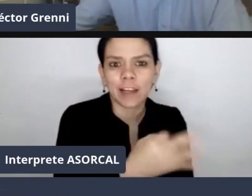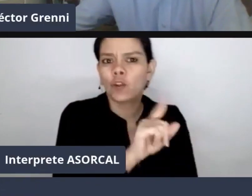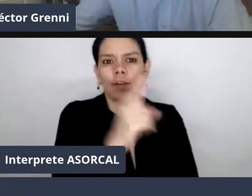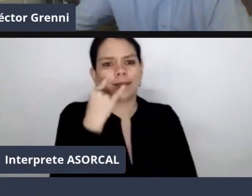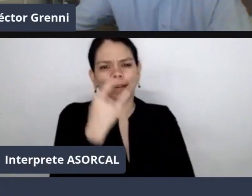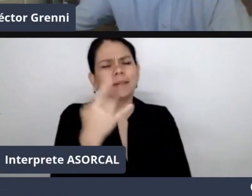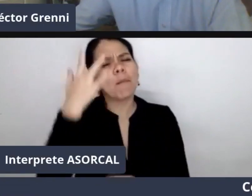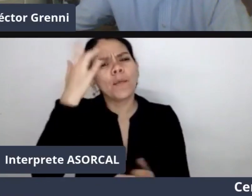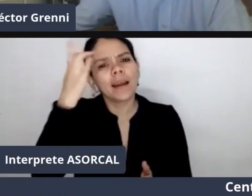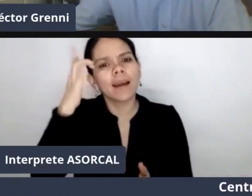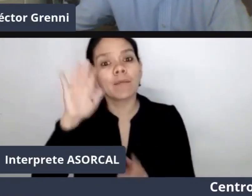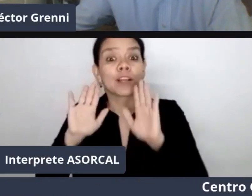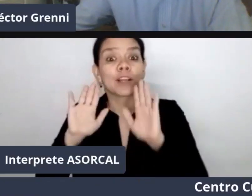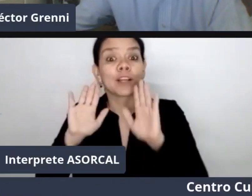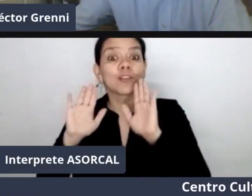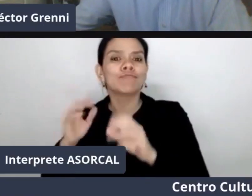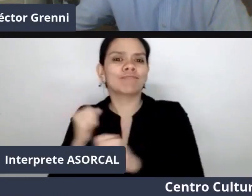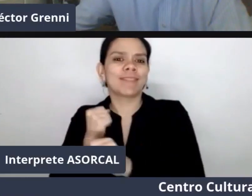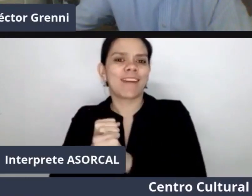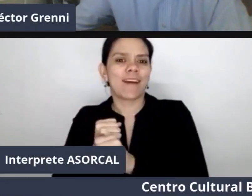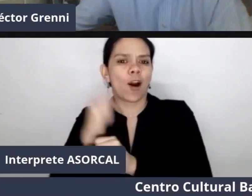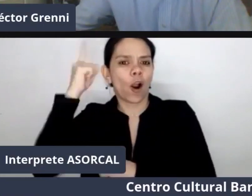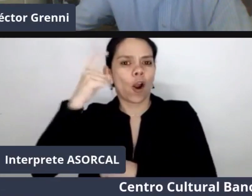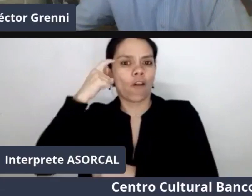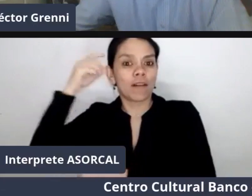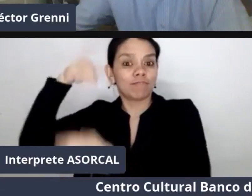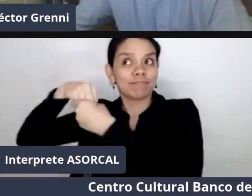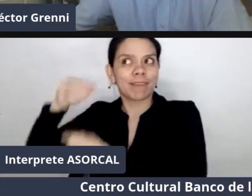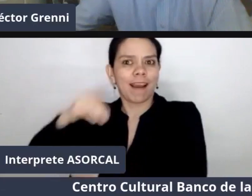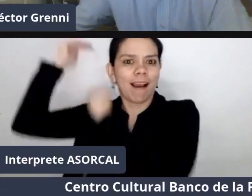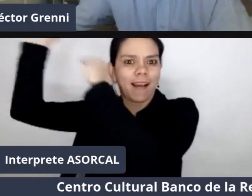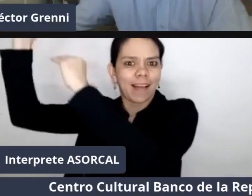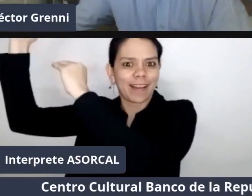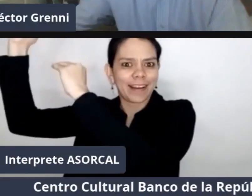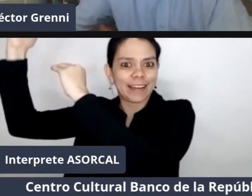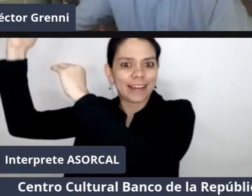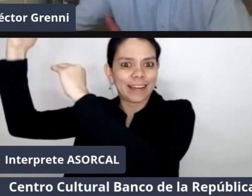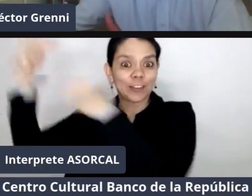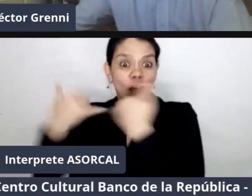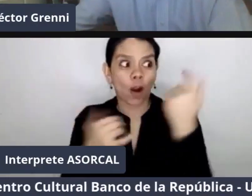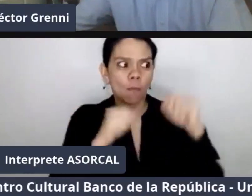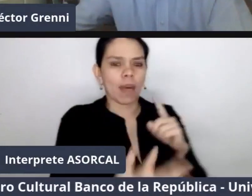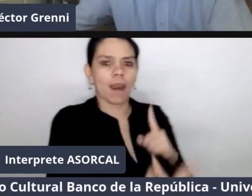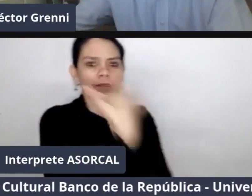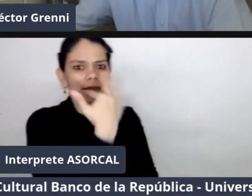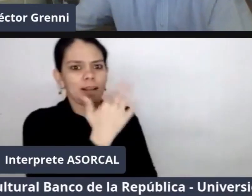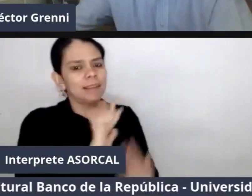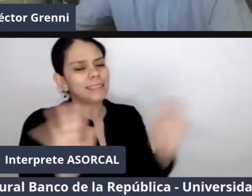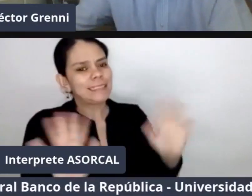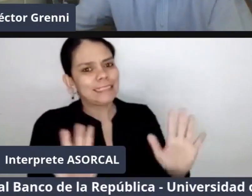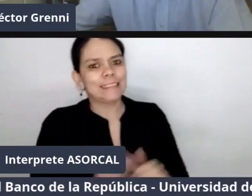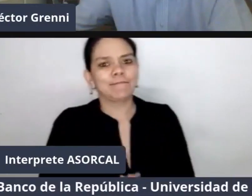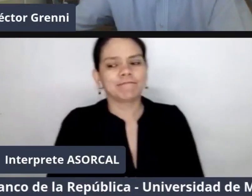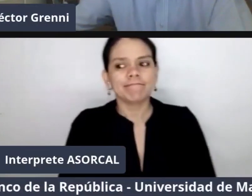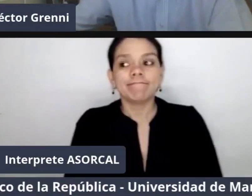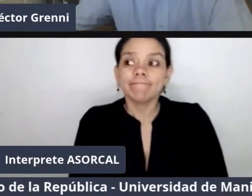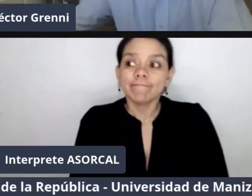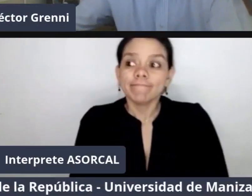que dificulta la búsqueda de la verdad que el hecho de que estas personas, a las cuales